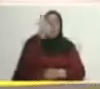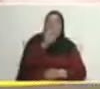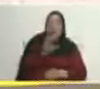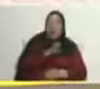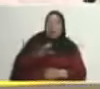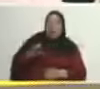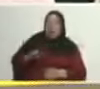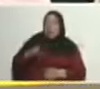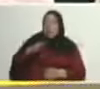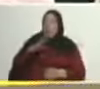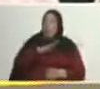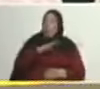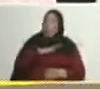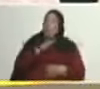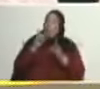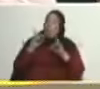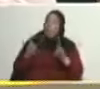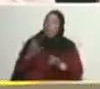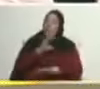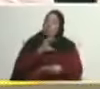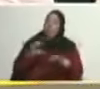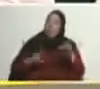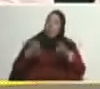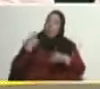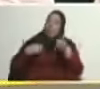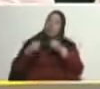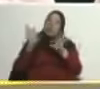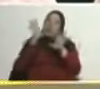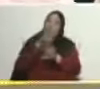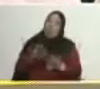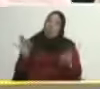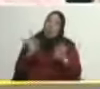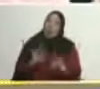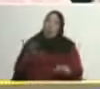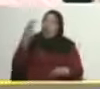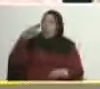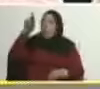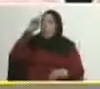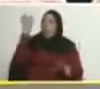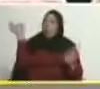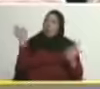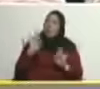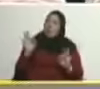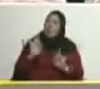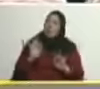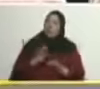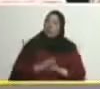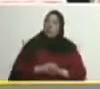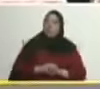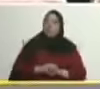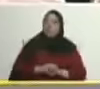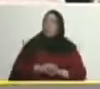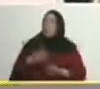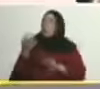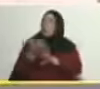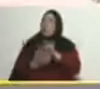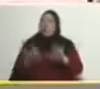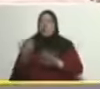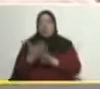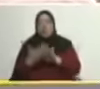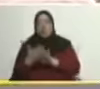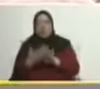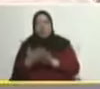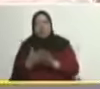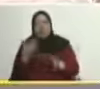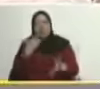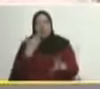que todos trabajemos como una sola organización, como un organismo, para tratar de resolver